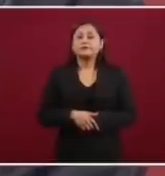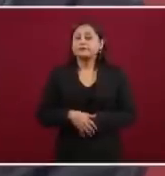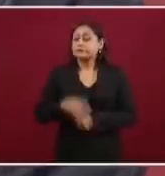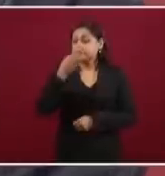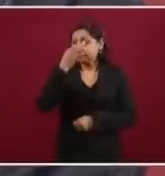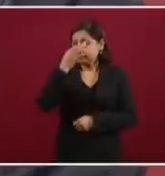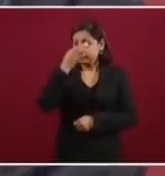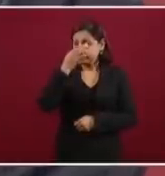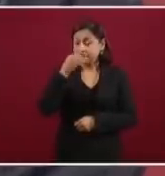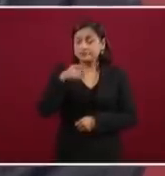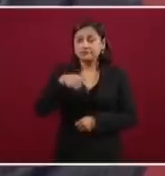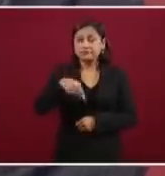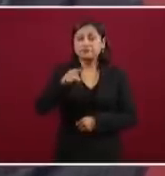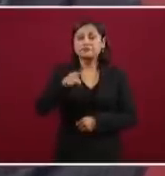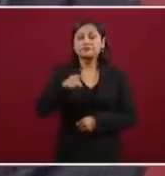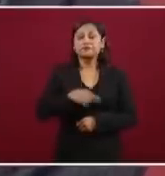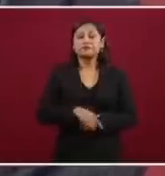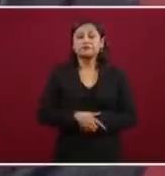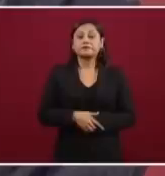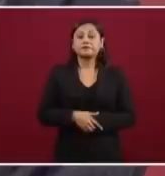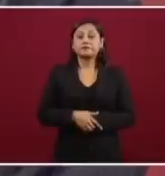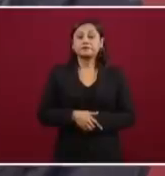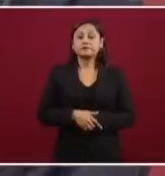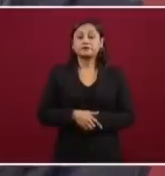Ya se